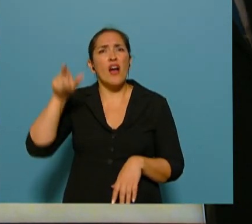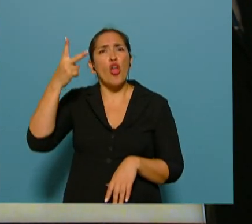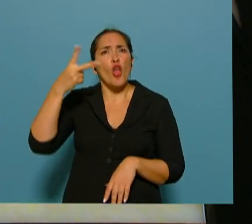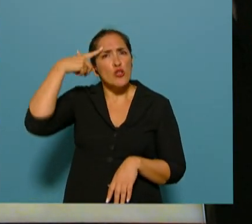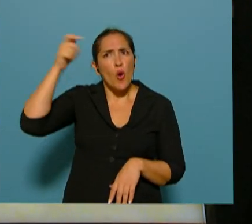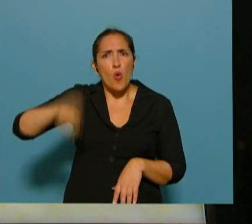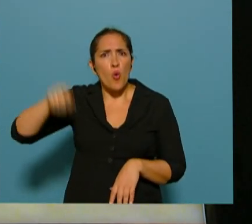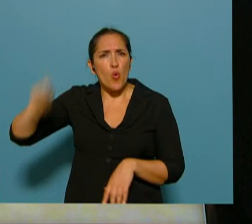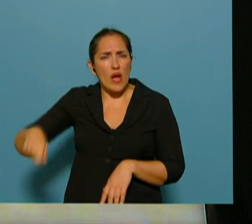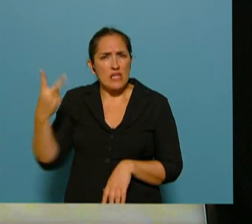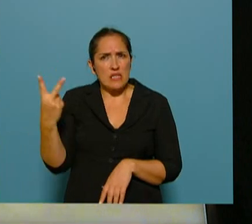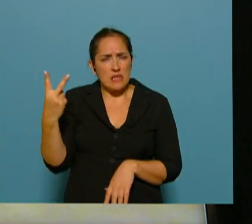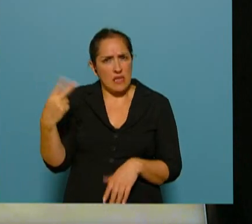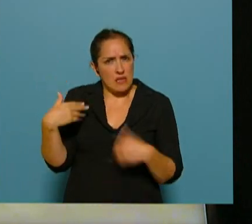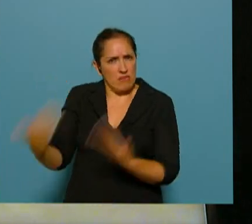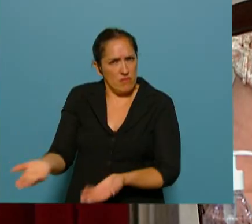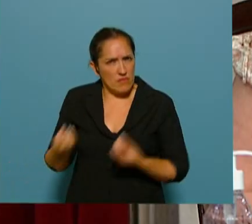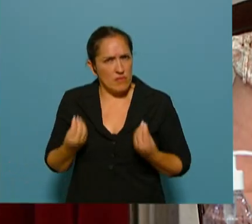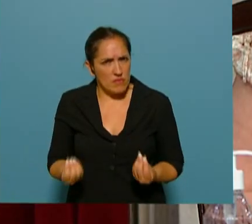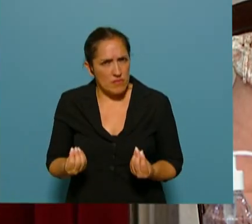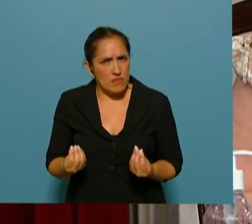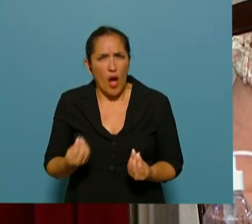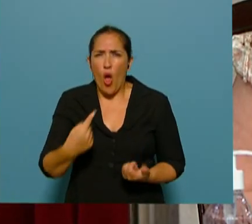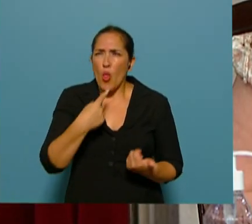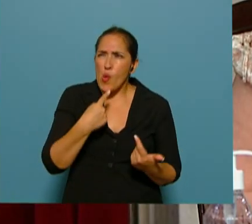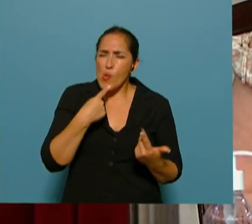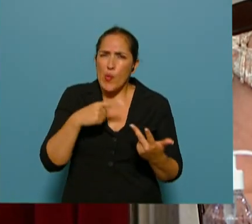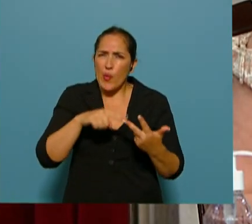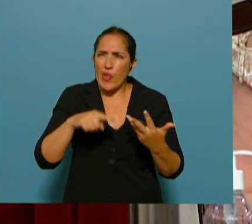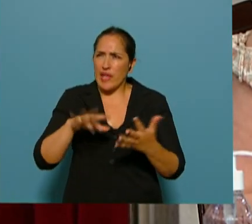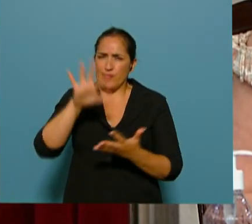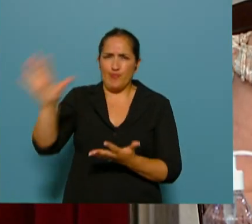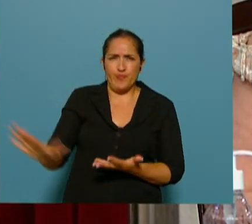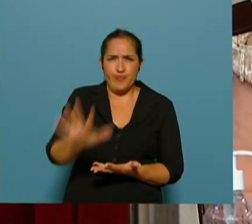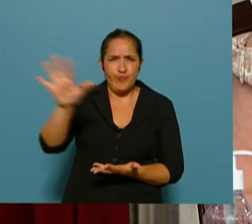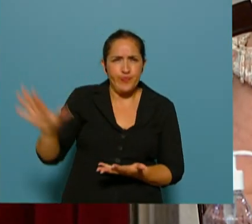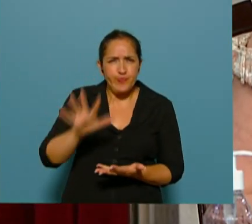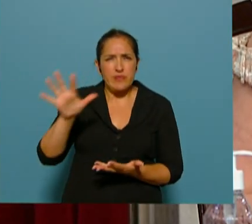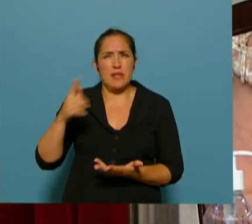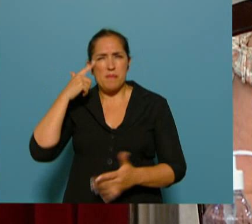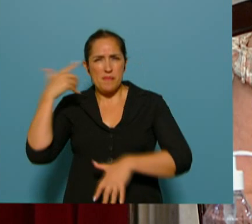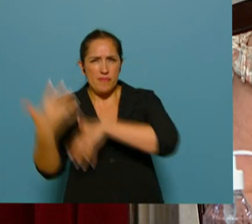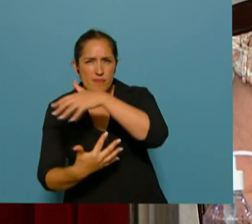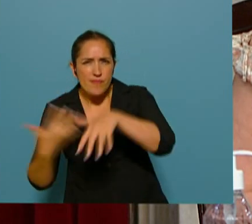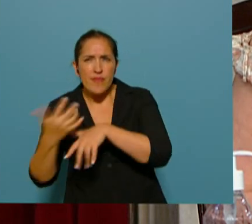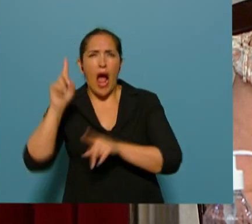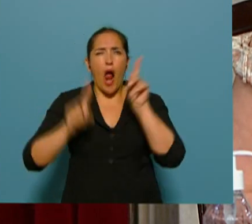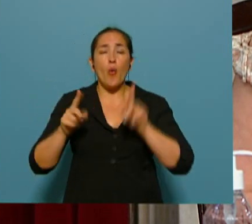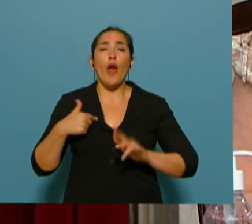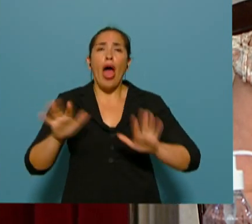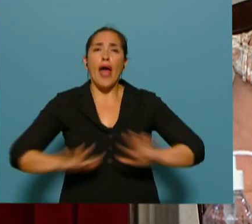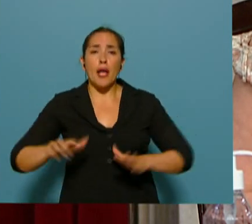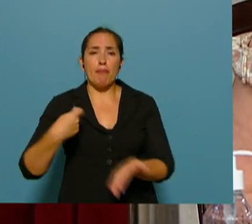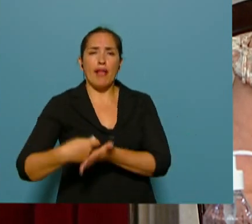2 jueces ignotos. Todas estas dudas, que se mezclan con otras, en las que se confunden arrepentidos bien